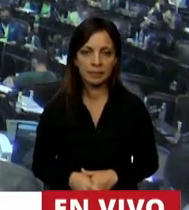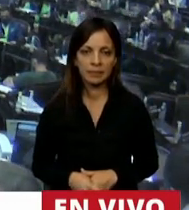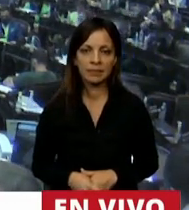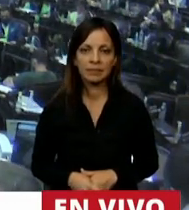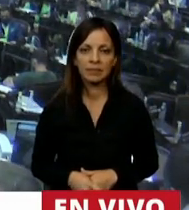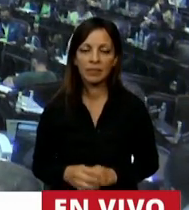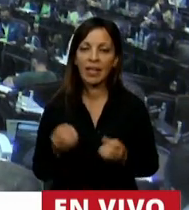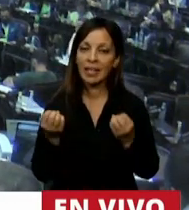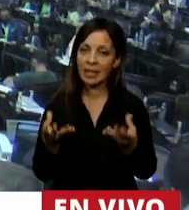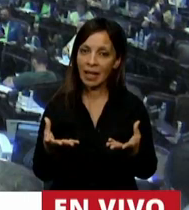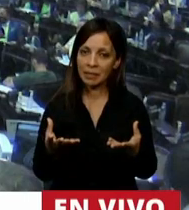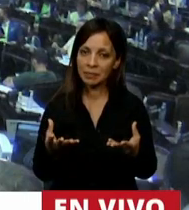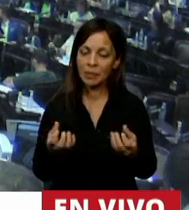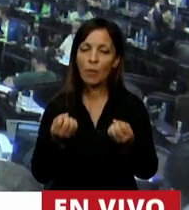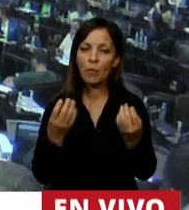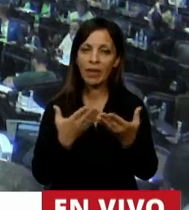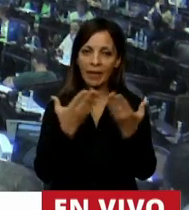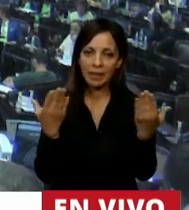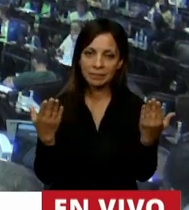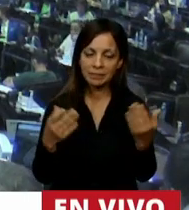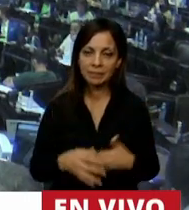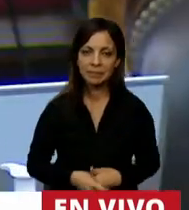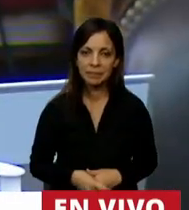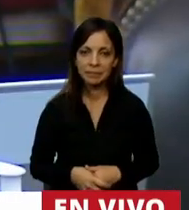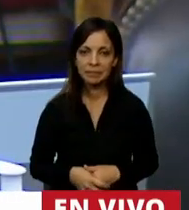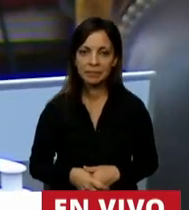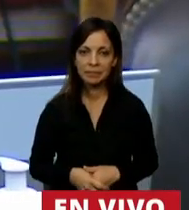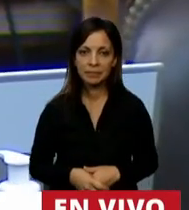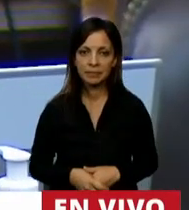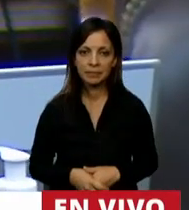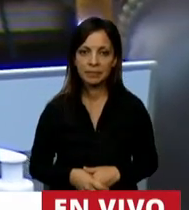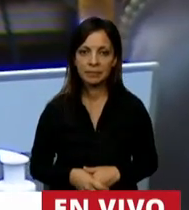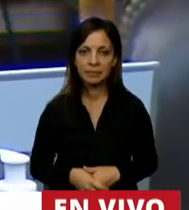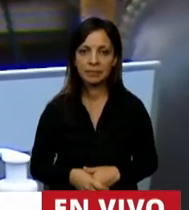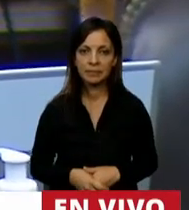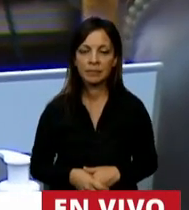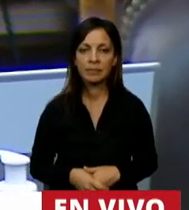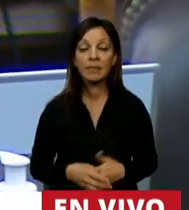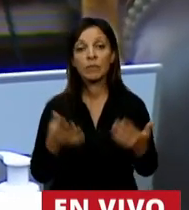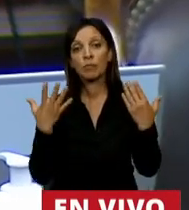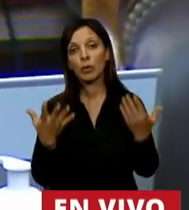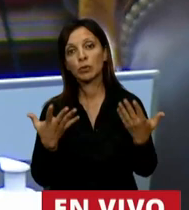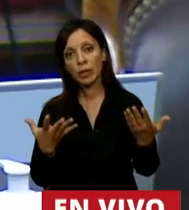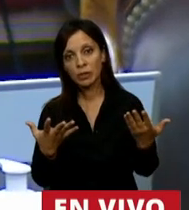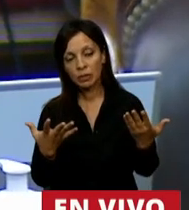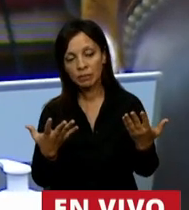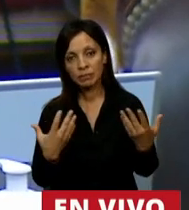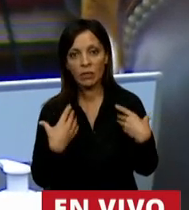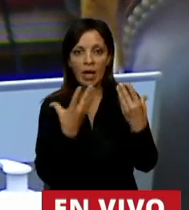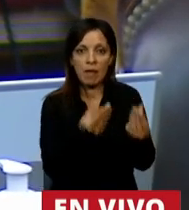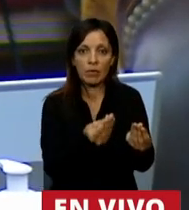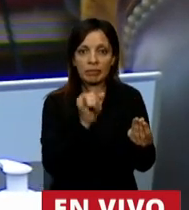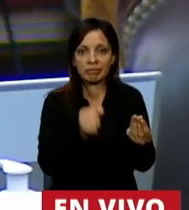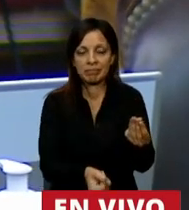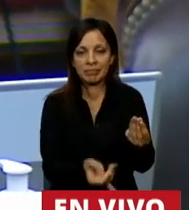¿Qué tal? Buenos días. Bueno, por supuesto, ¿cómo no apoyar un proyecto como los